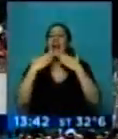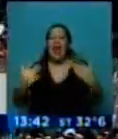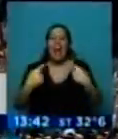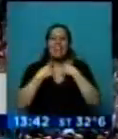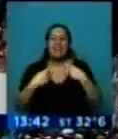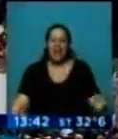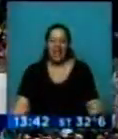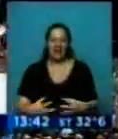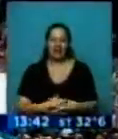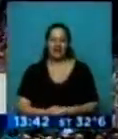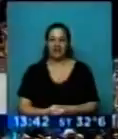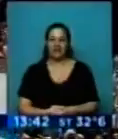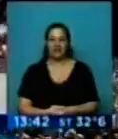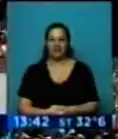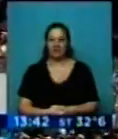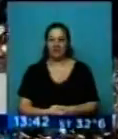¡Gracias!